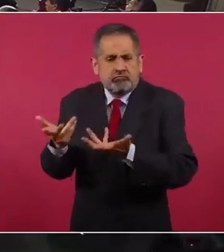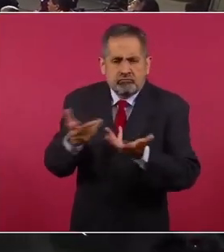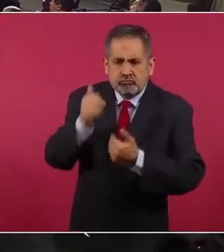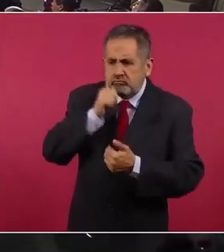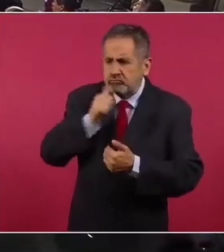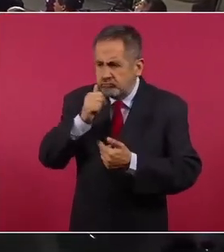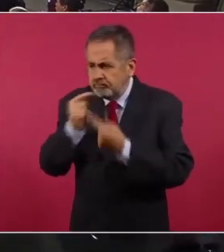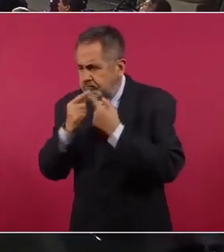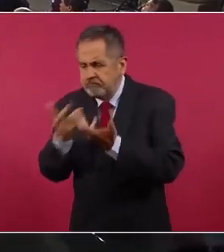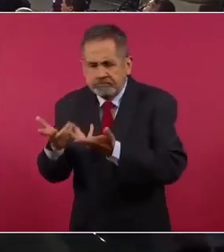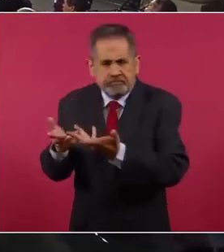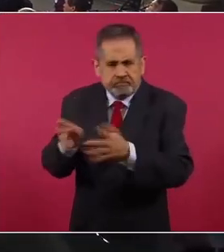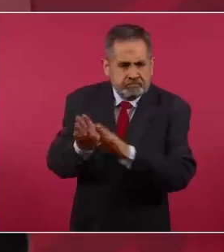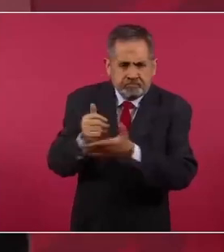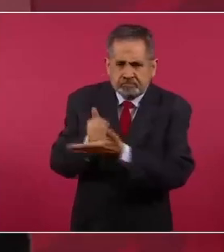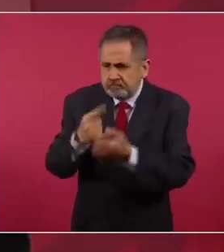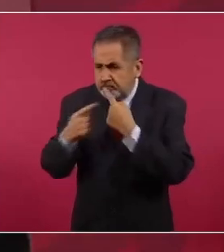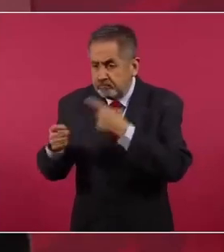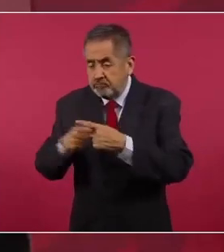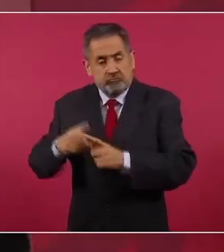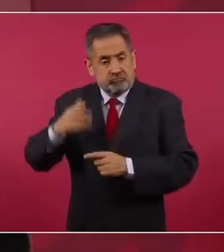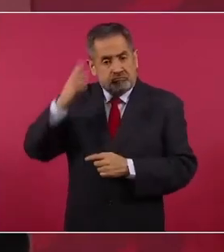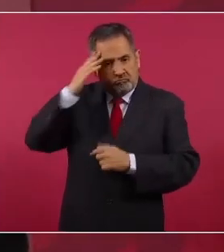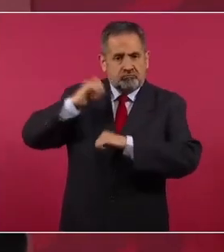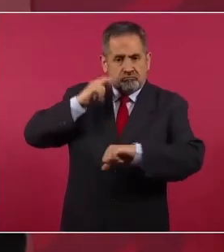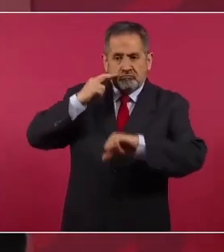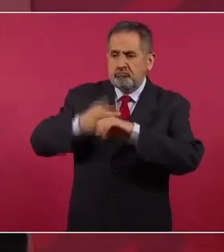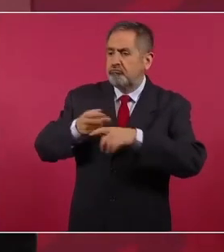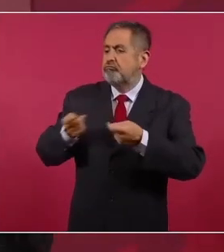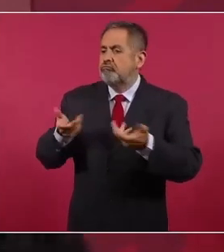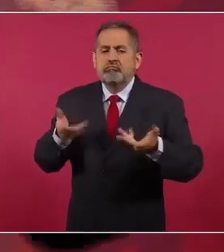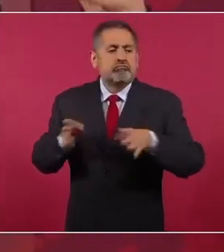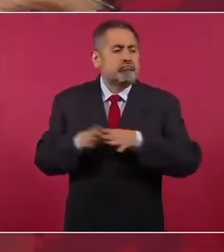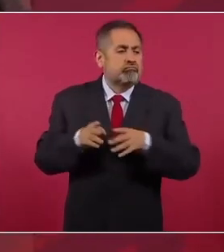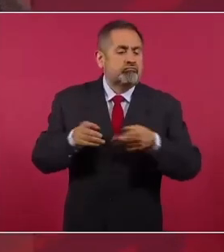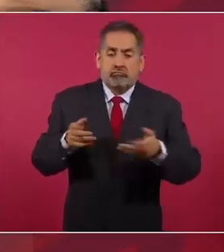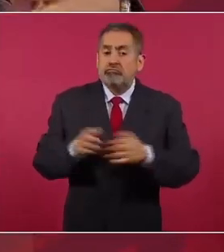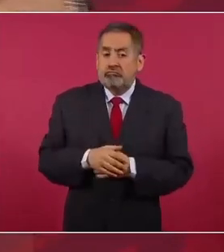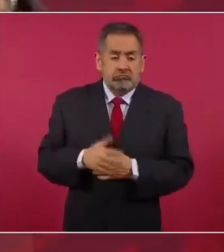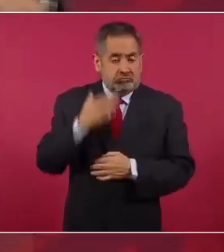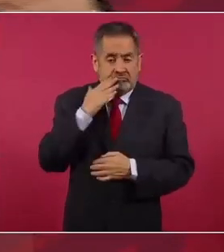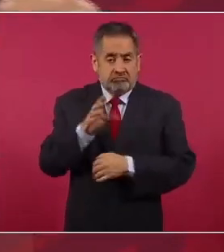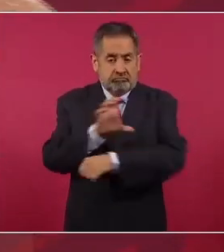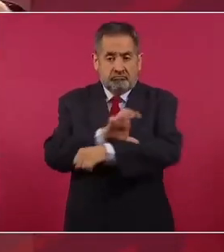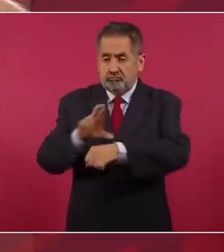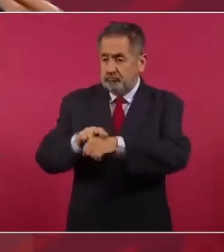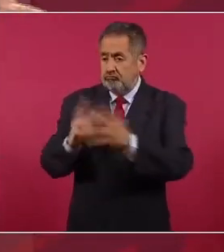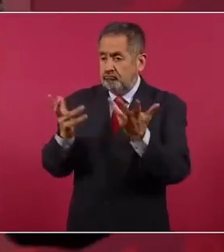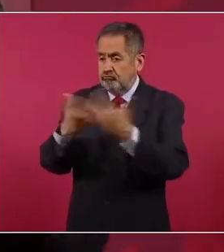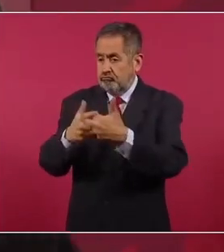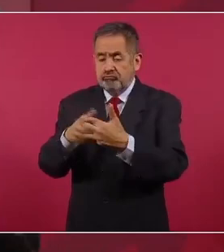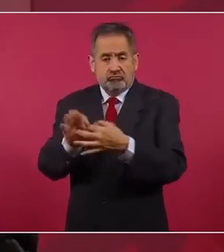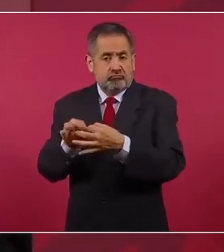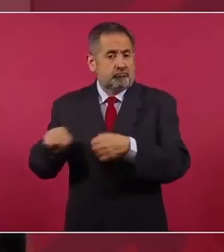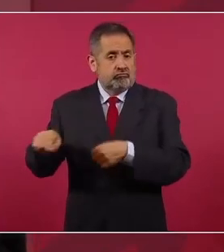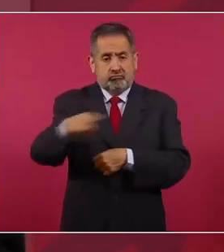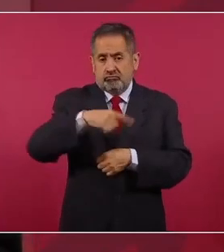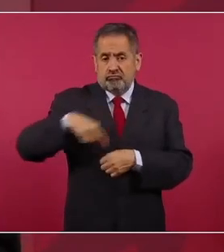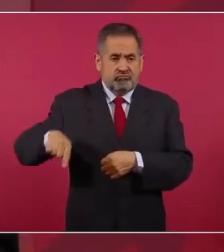siempre ellos encabezan. Entonces hay coordinación